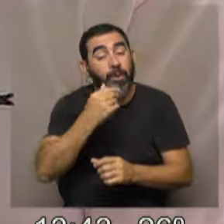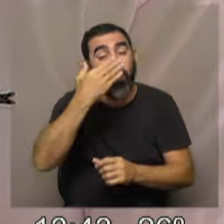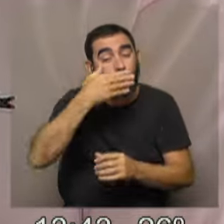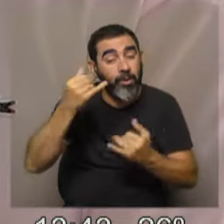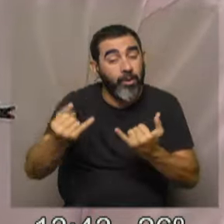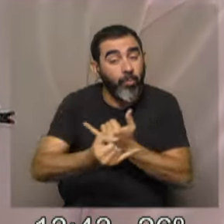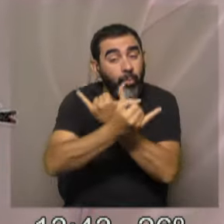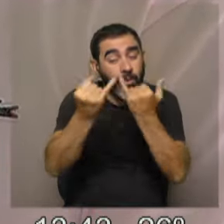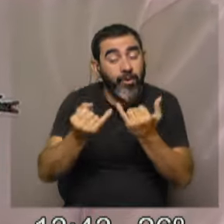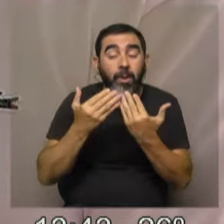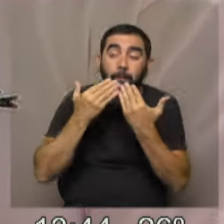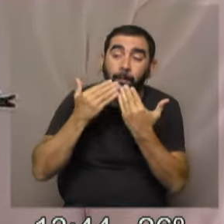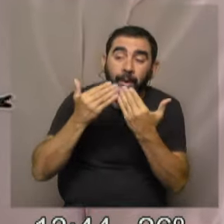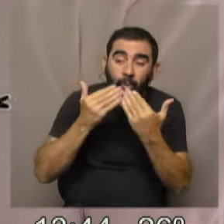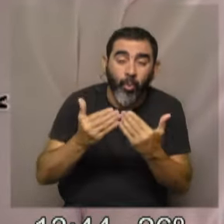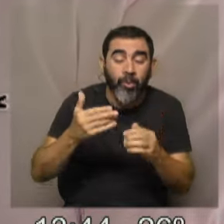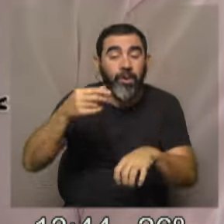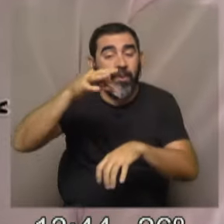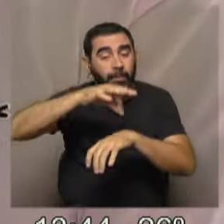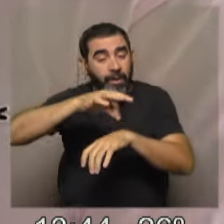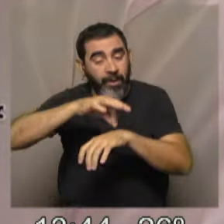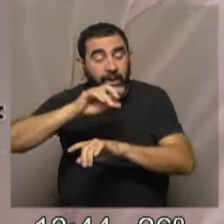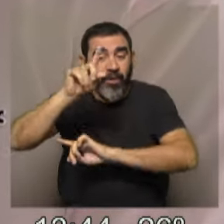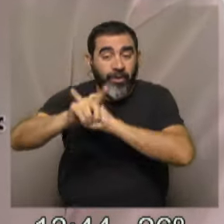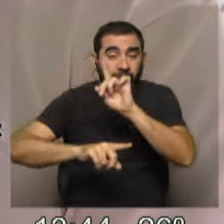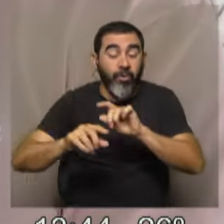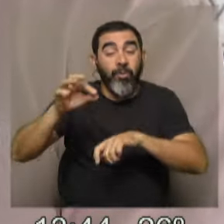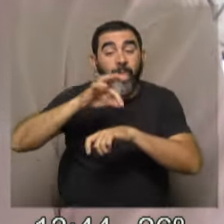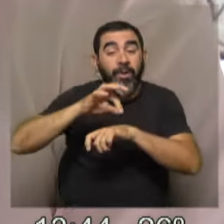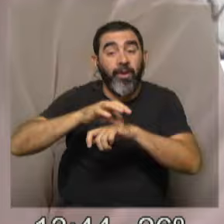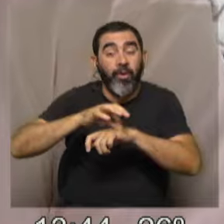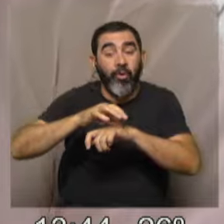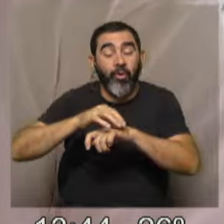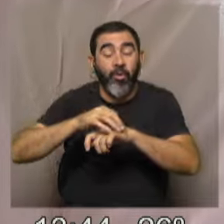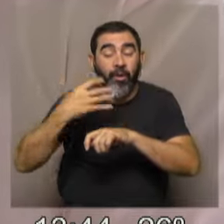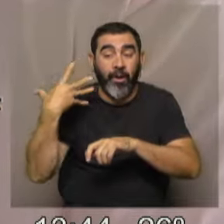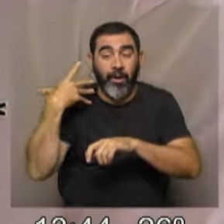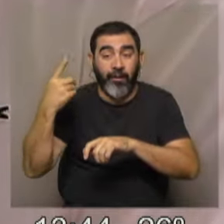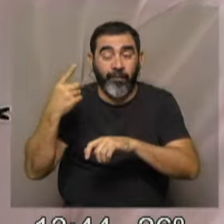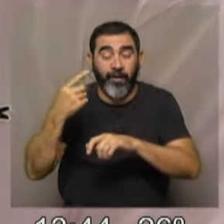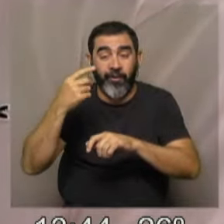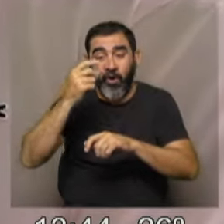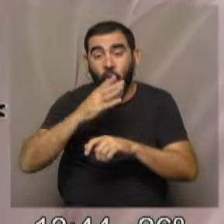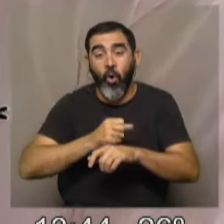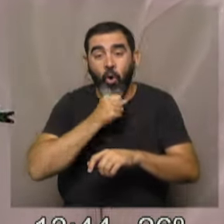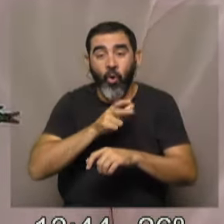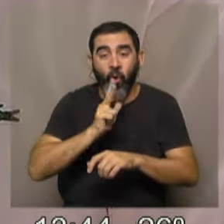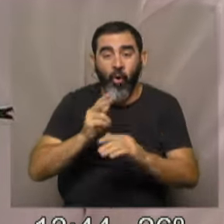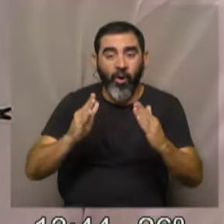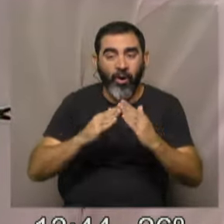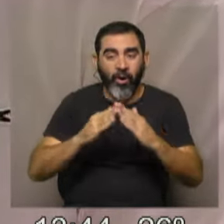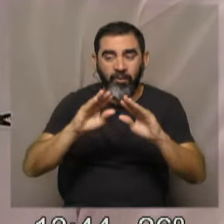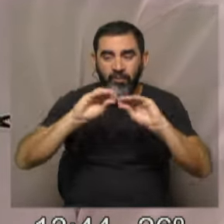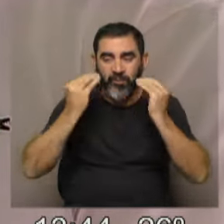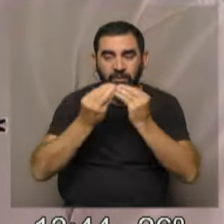últimos días han habido muchas consultas con el médico de cabecera en algunos casos, con el médico director técnico del residencial, y esa cantidad